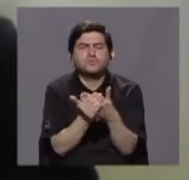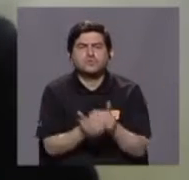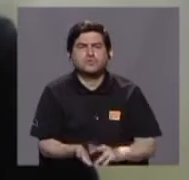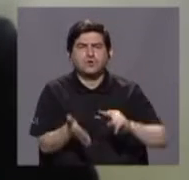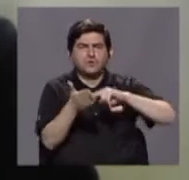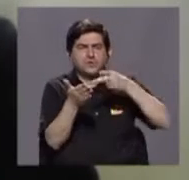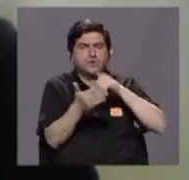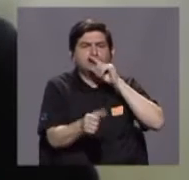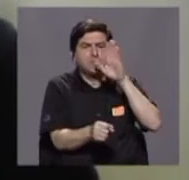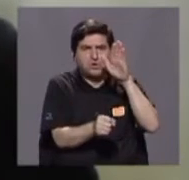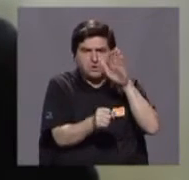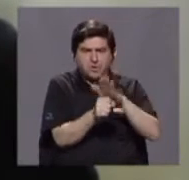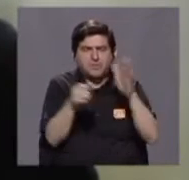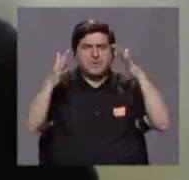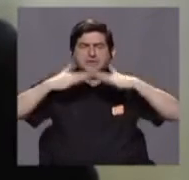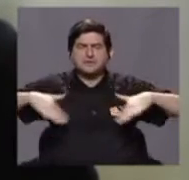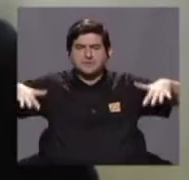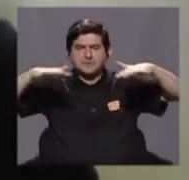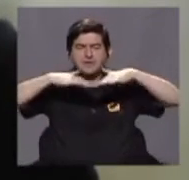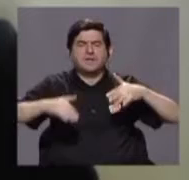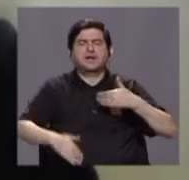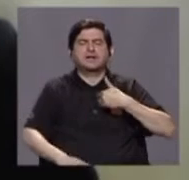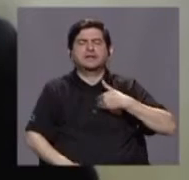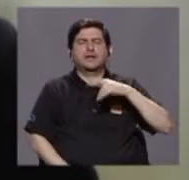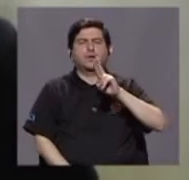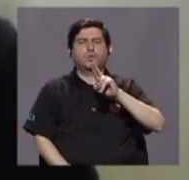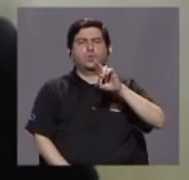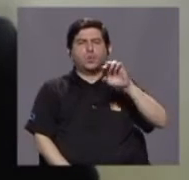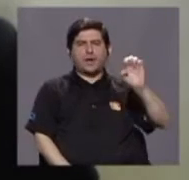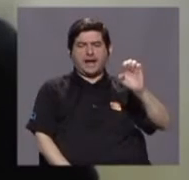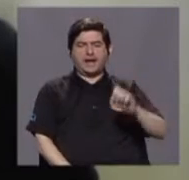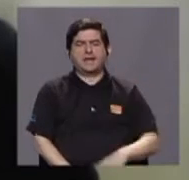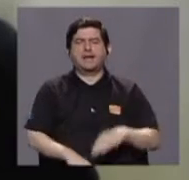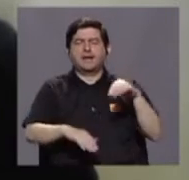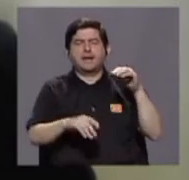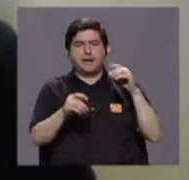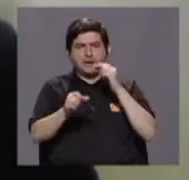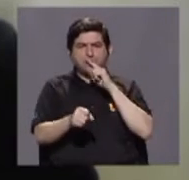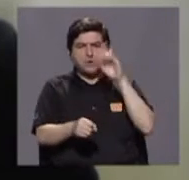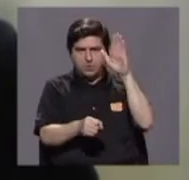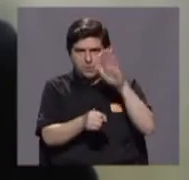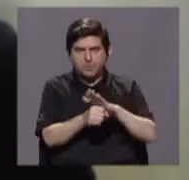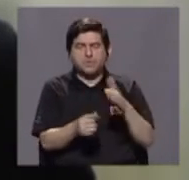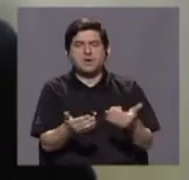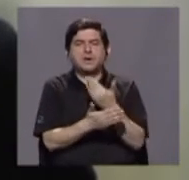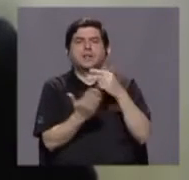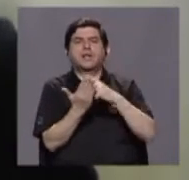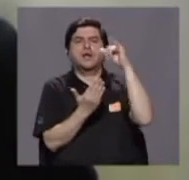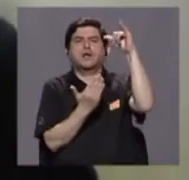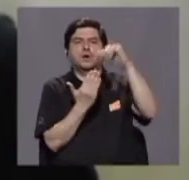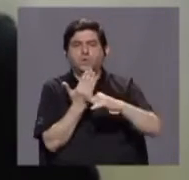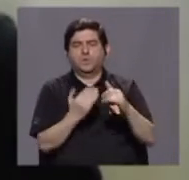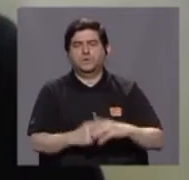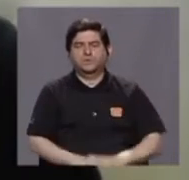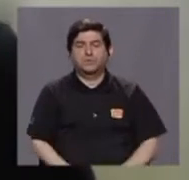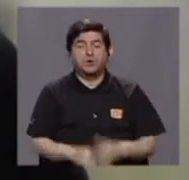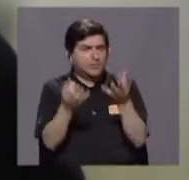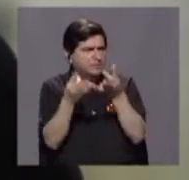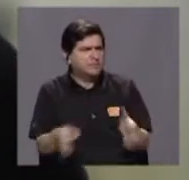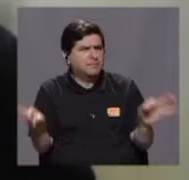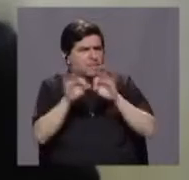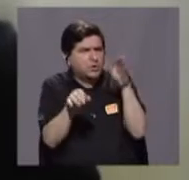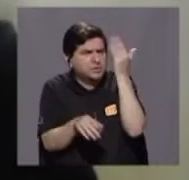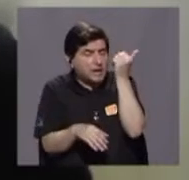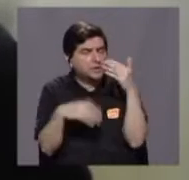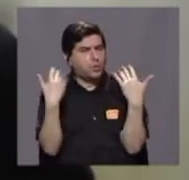los compromisos medioambientales de la Unión Europea, hacerlos efectivos en los nuevos proyectos. La importancia de esto